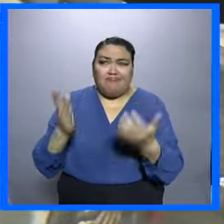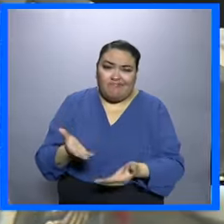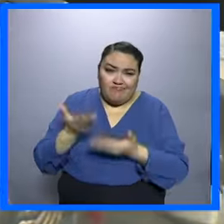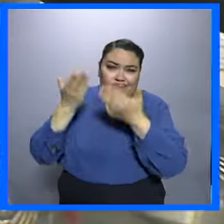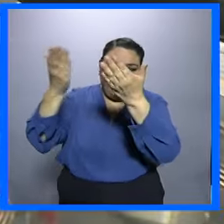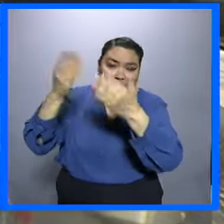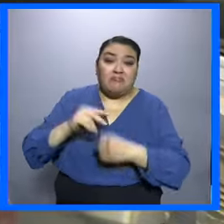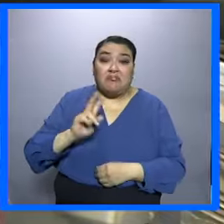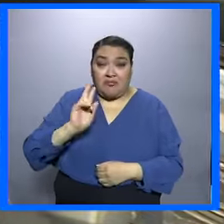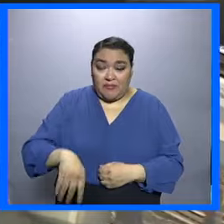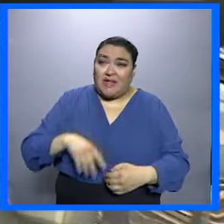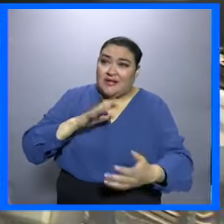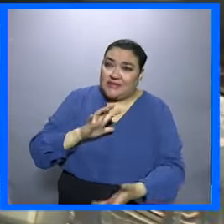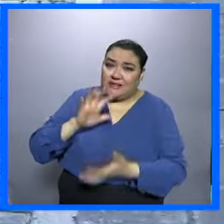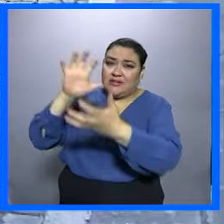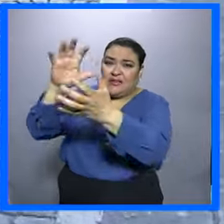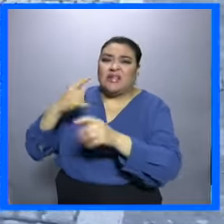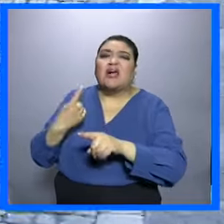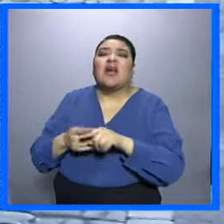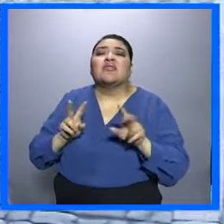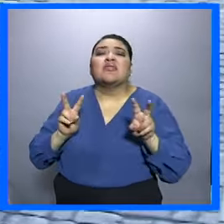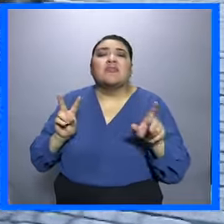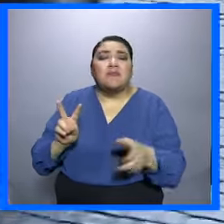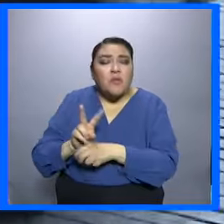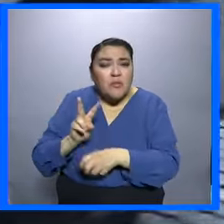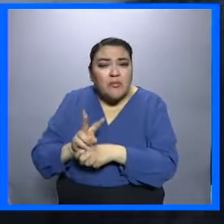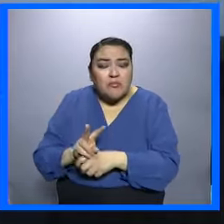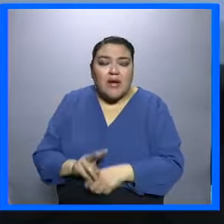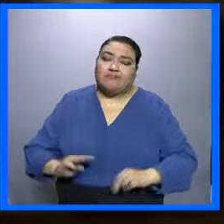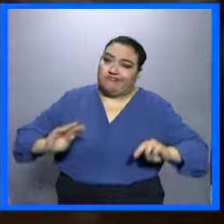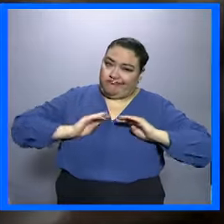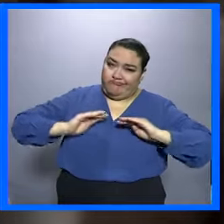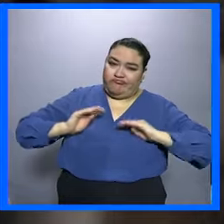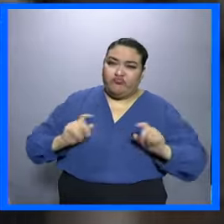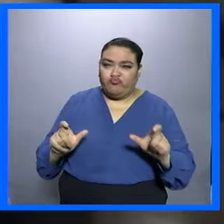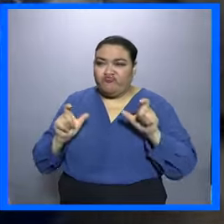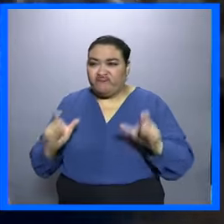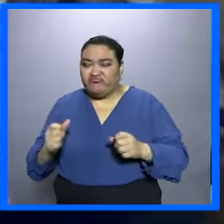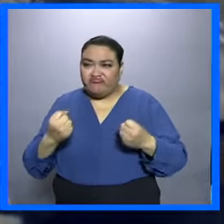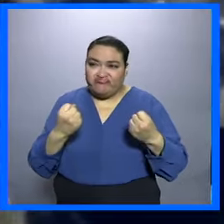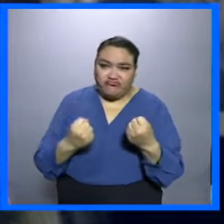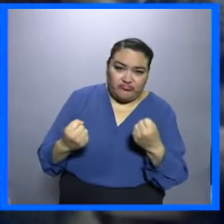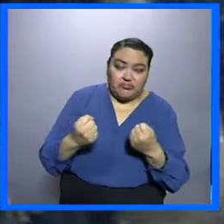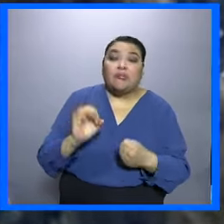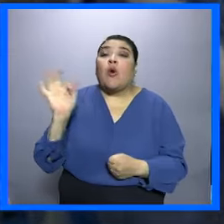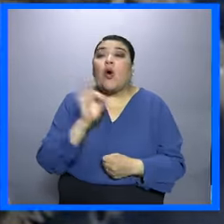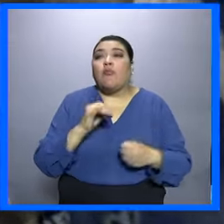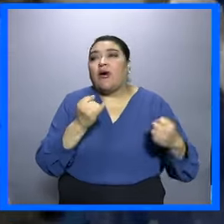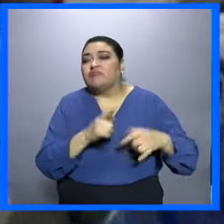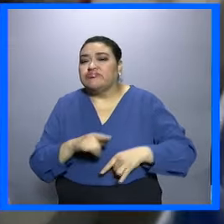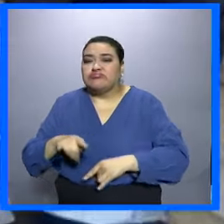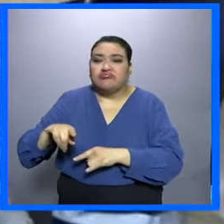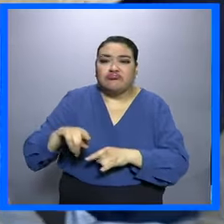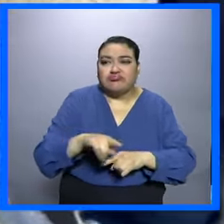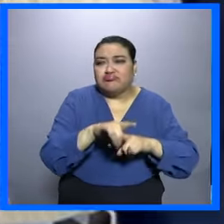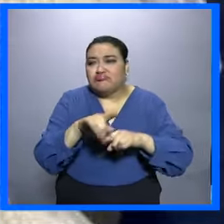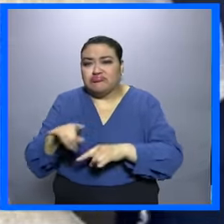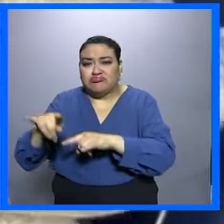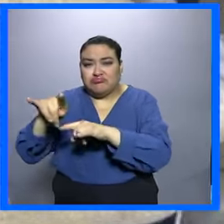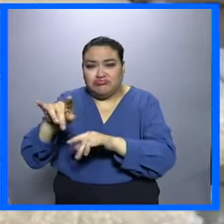ayuda humanitaria fue custodiada por elementos del Ejército Mexicano y no está descartado que la caravana de apoyo del Poder